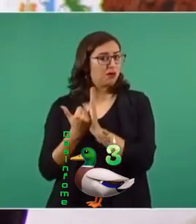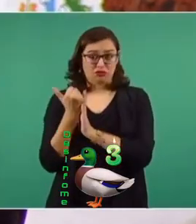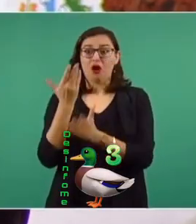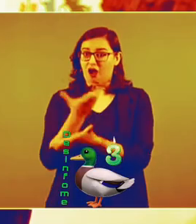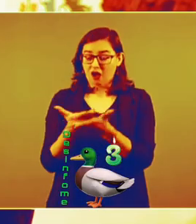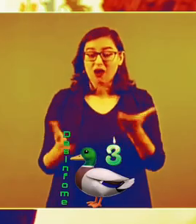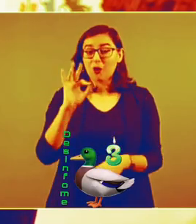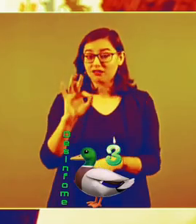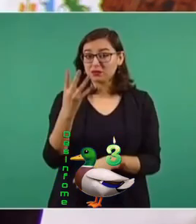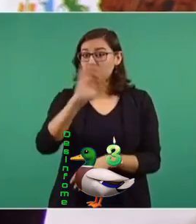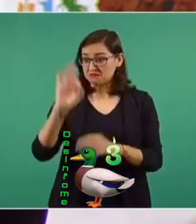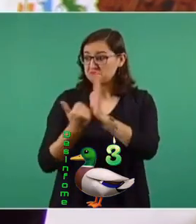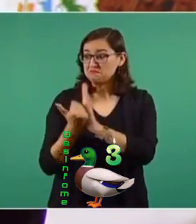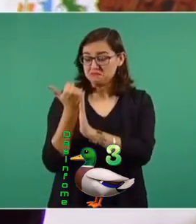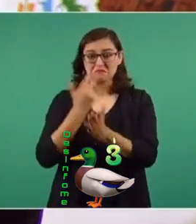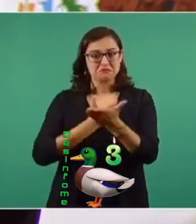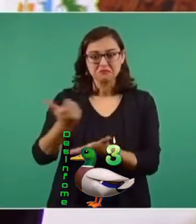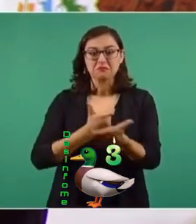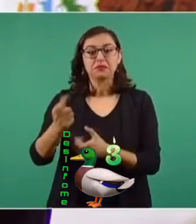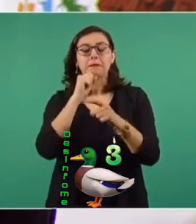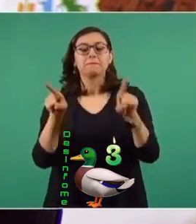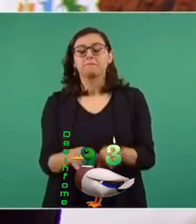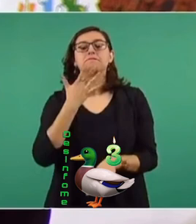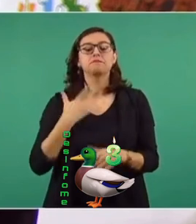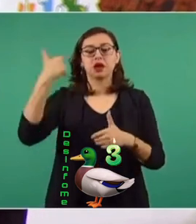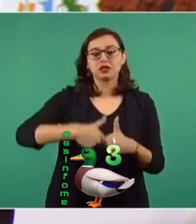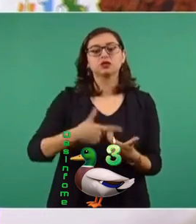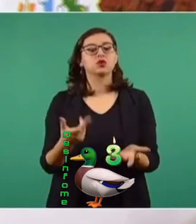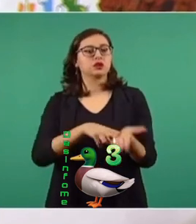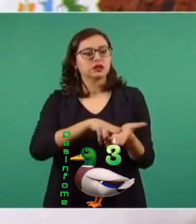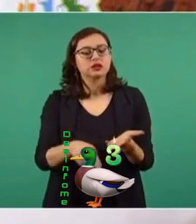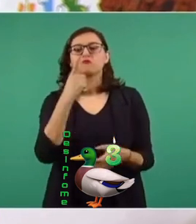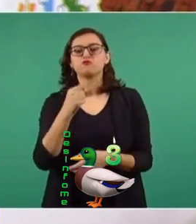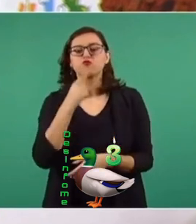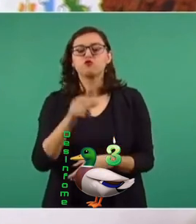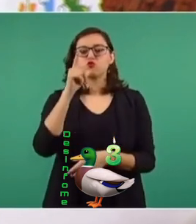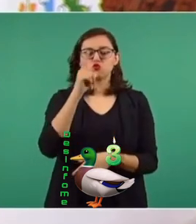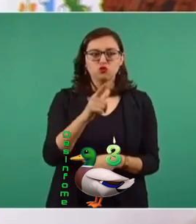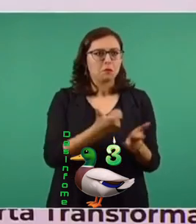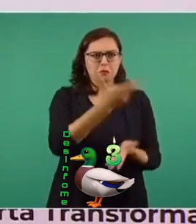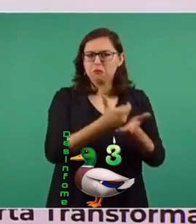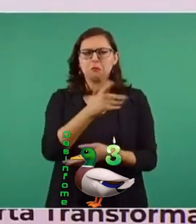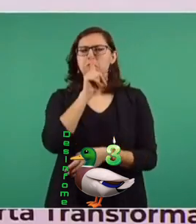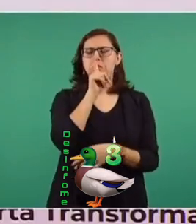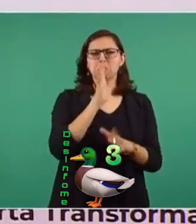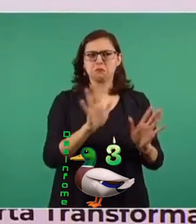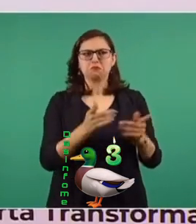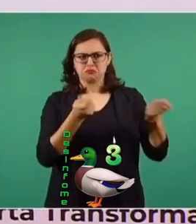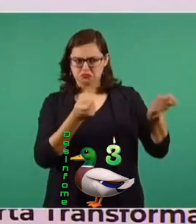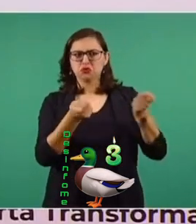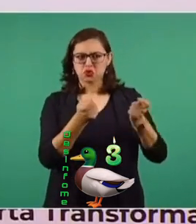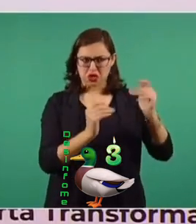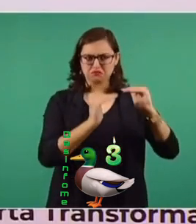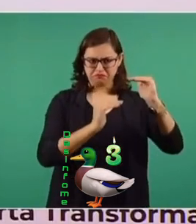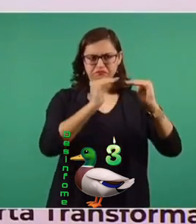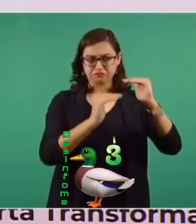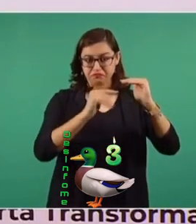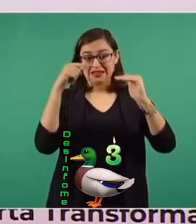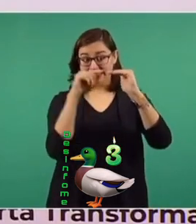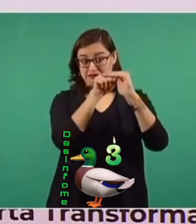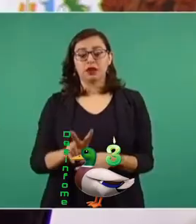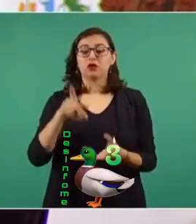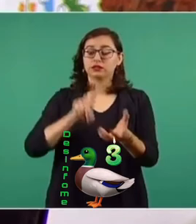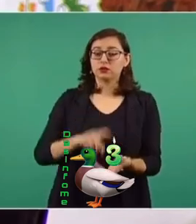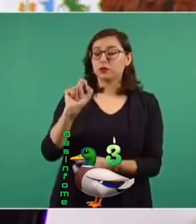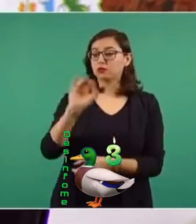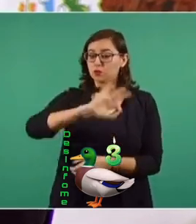No hemos aumentado en términos reales los precios de las gasolinas, el diésel, la luz. El gas ha aumentado un poco por encima de la inflación, pero ya vamos a